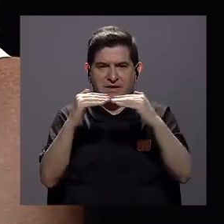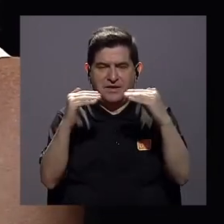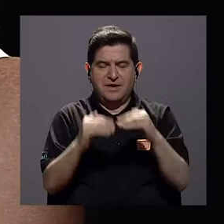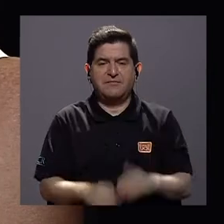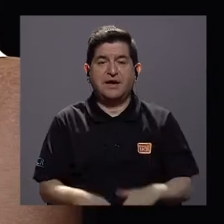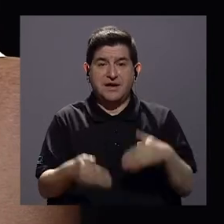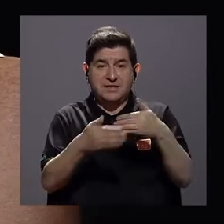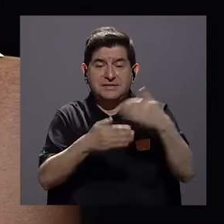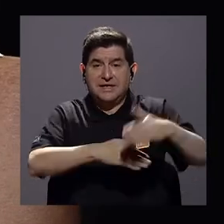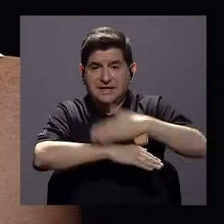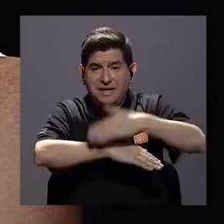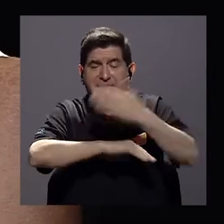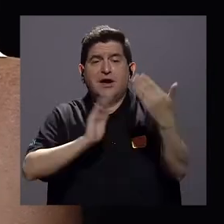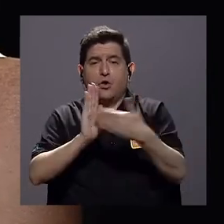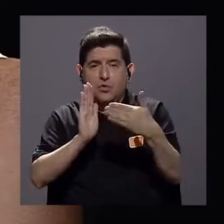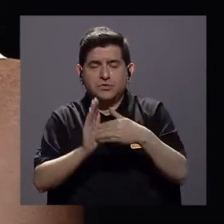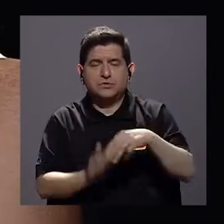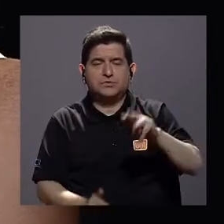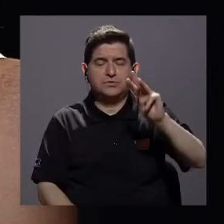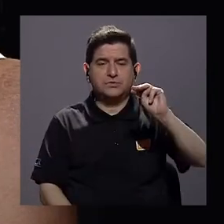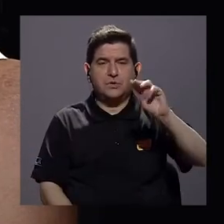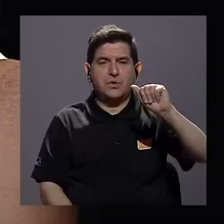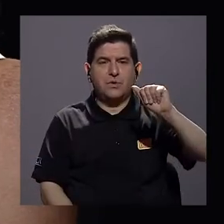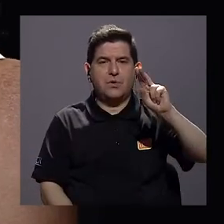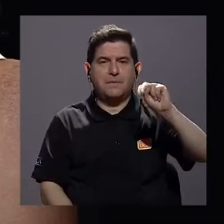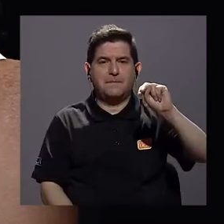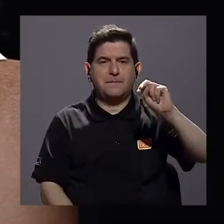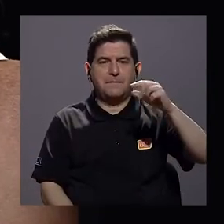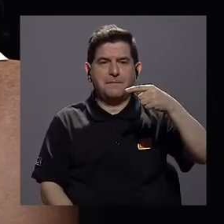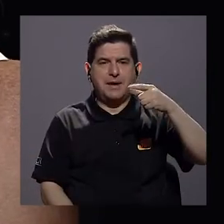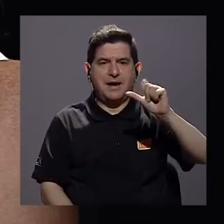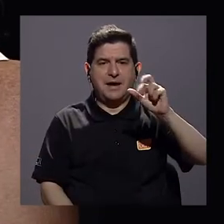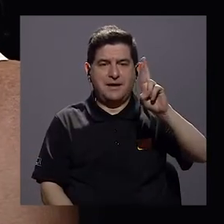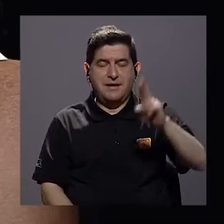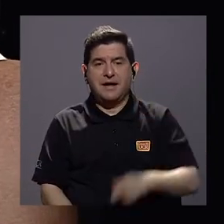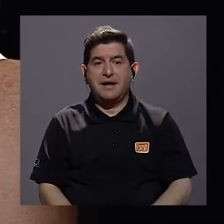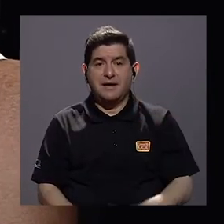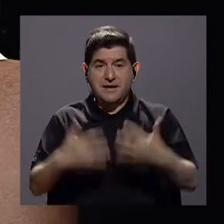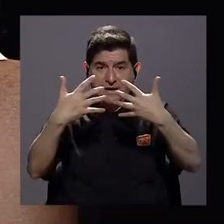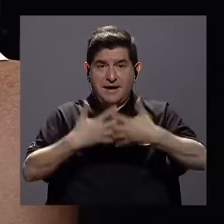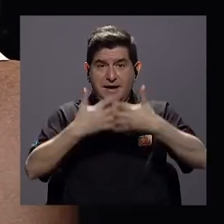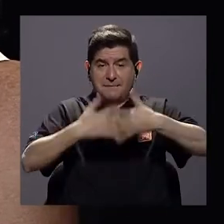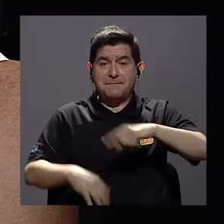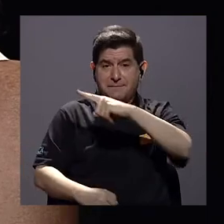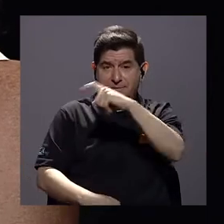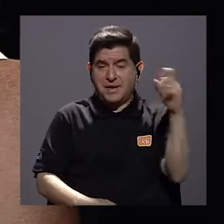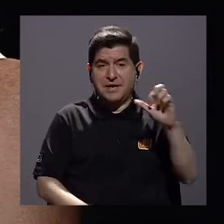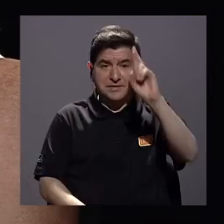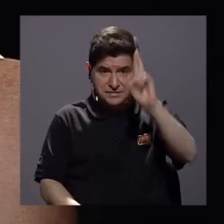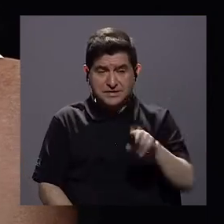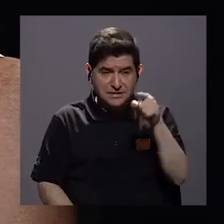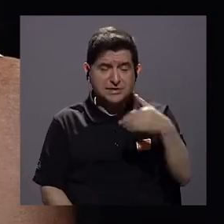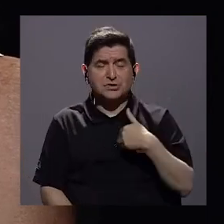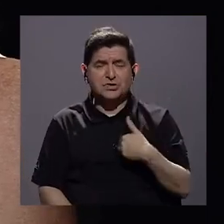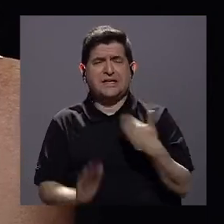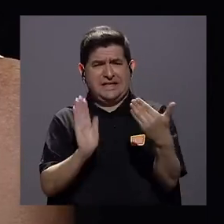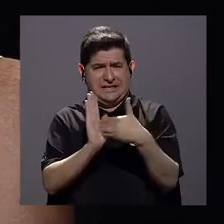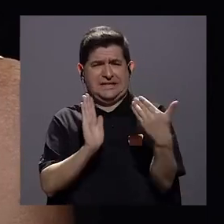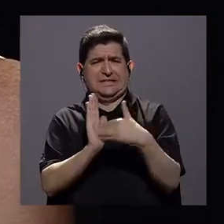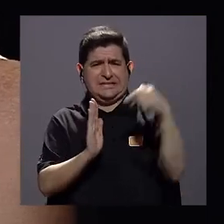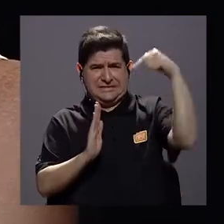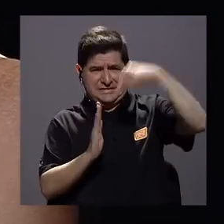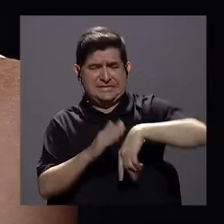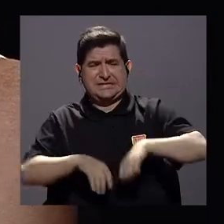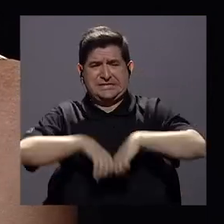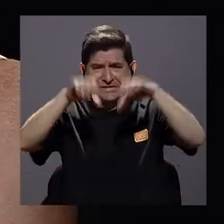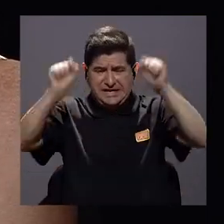costeras. Por ejemplo, las grandes camaroneras que tenemos en Costa Rica, eso tiene un daño muy serio